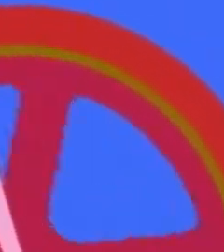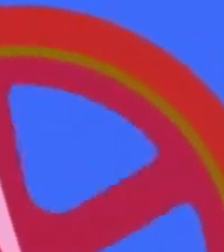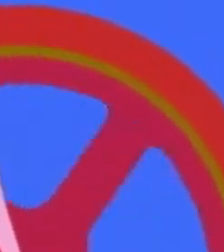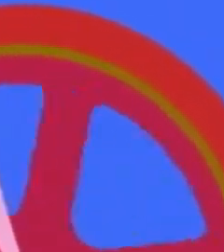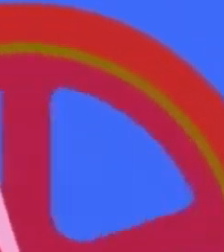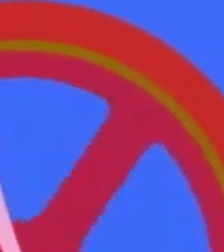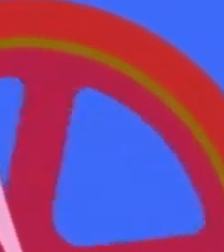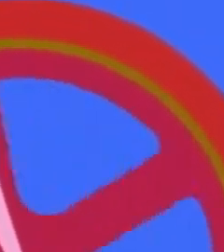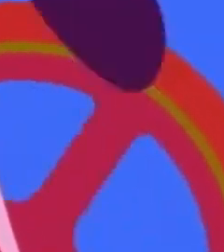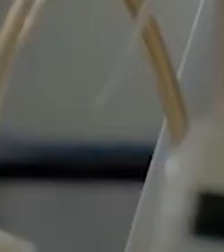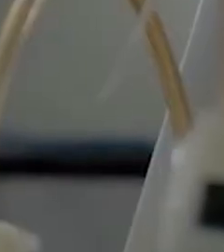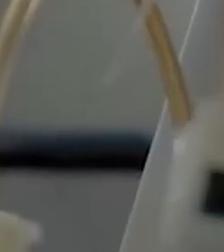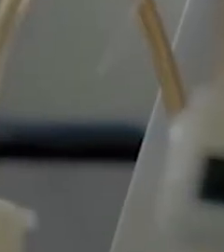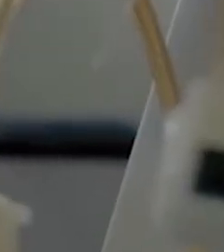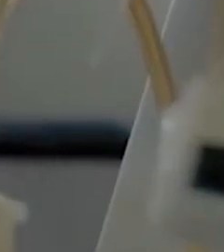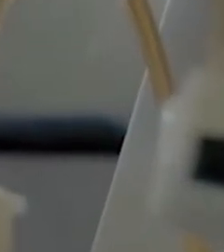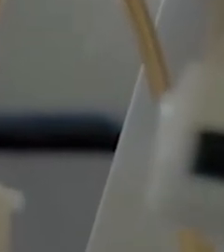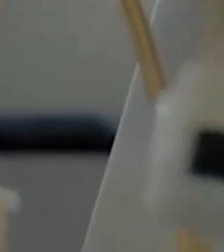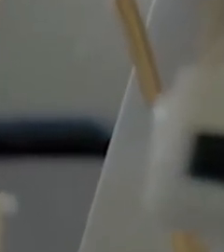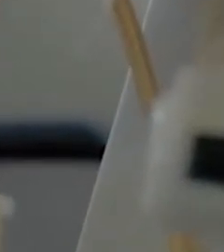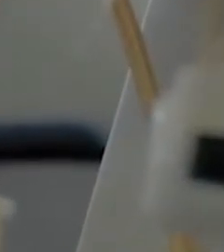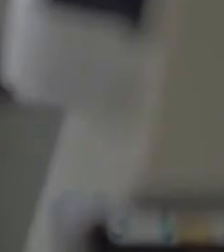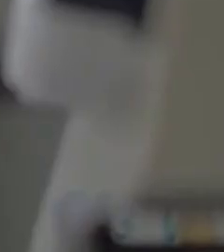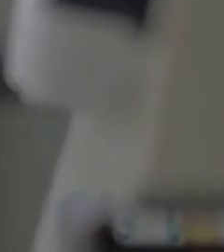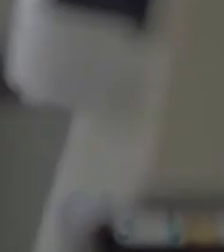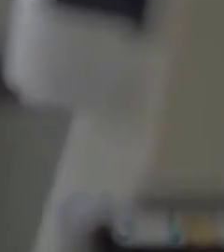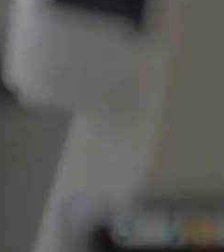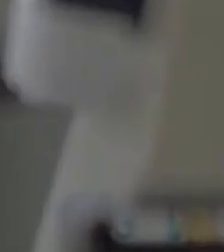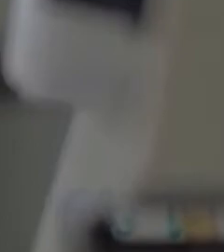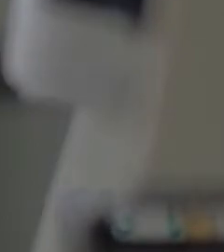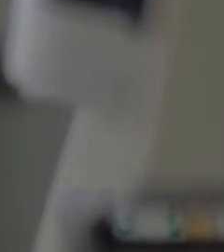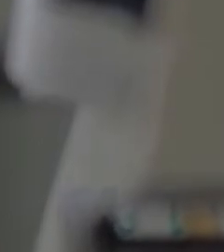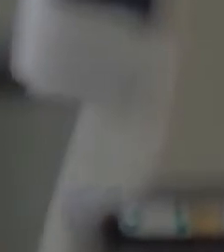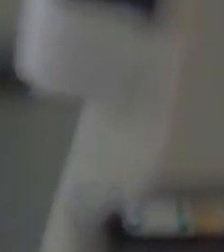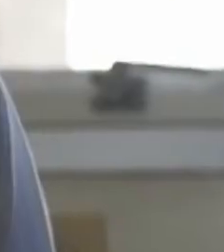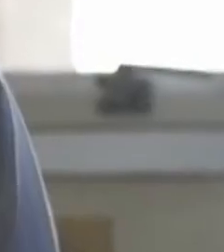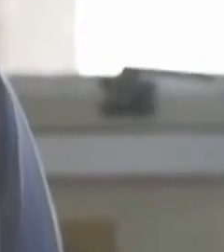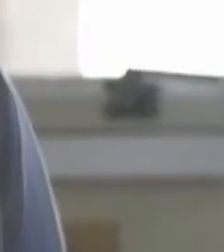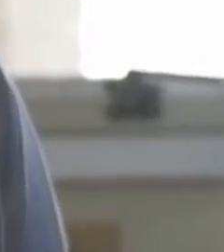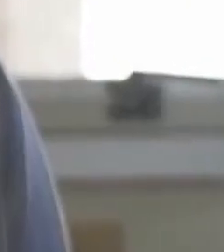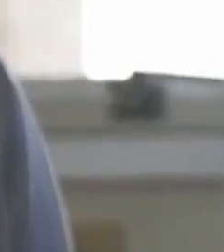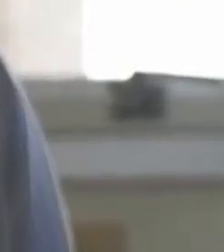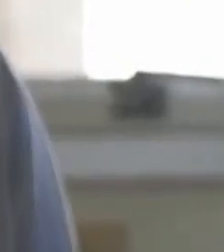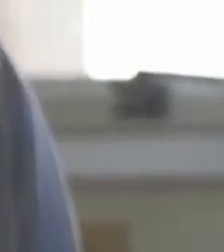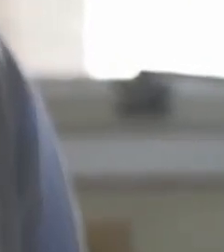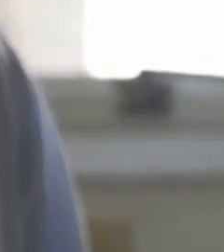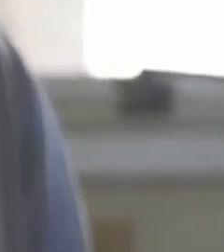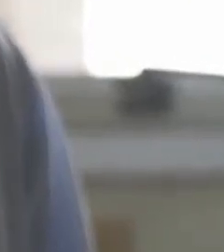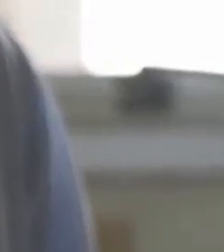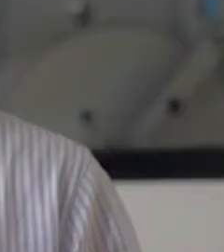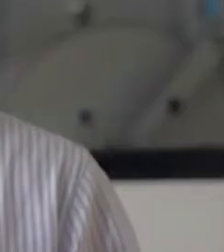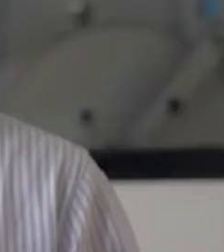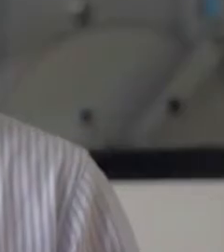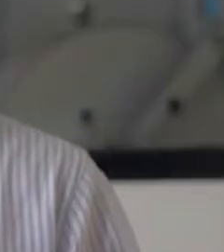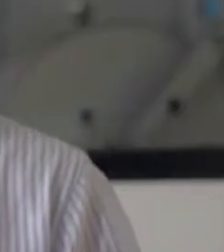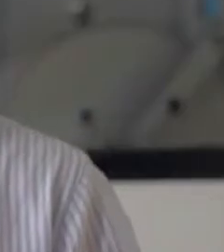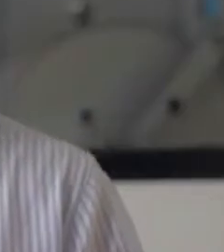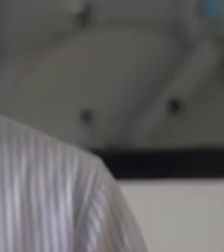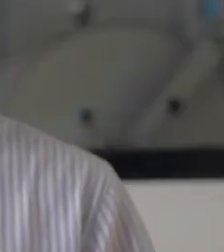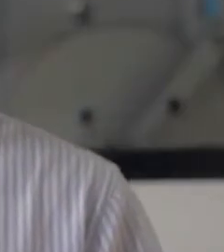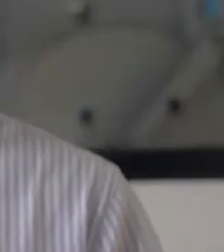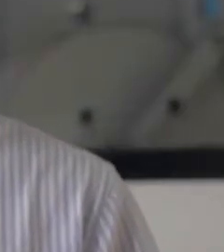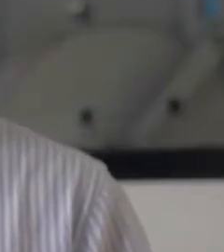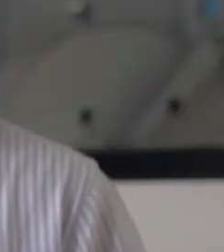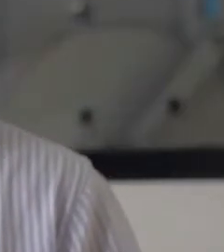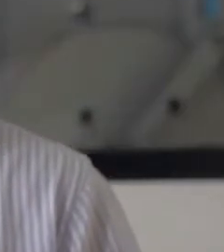estas energías. Por eso trabajo en el desarrollo de baterías no contaminantes que nos ayuden a movernos hacia el futuro. Soy Diego